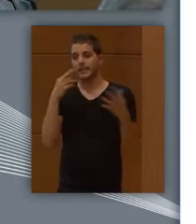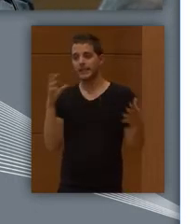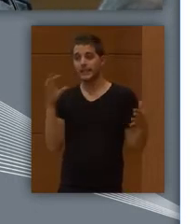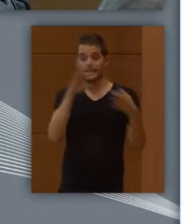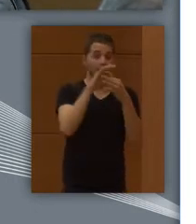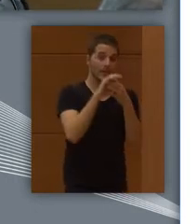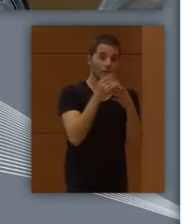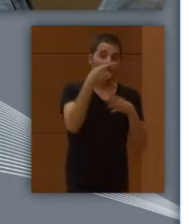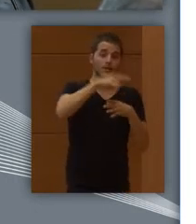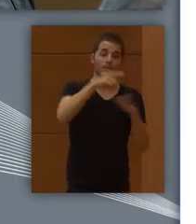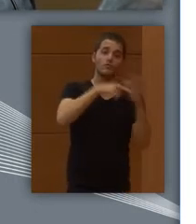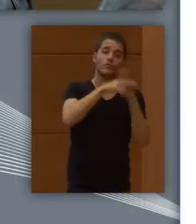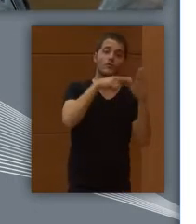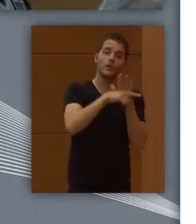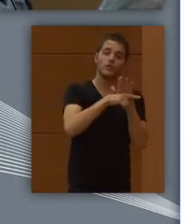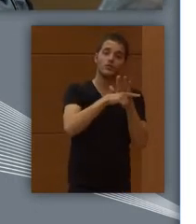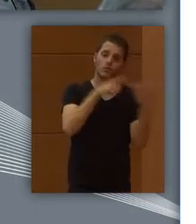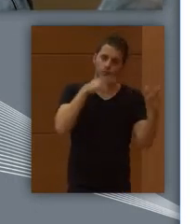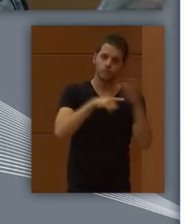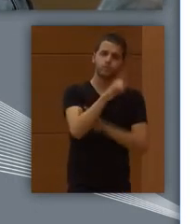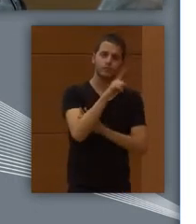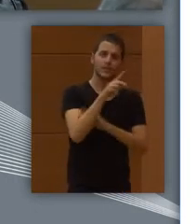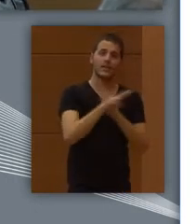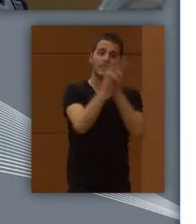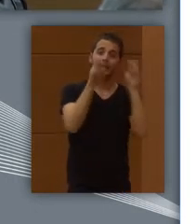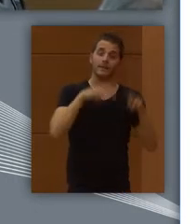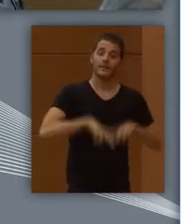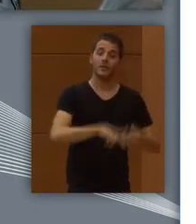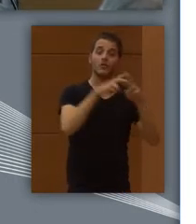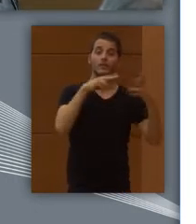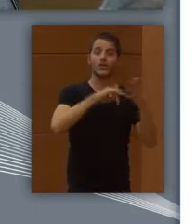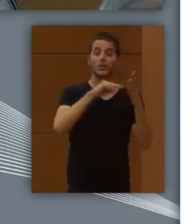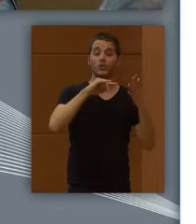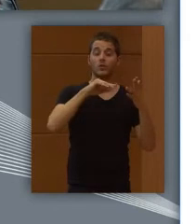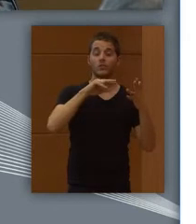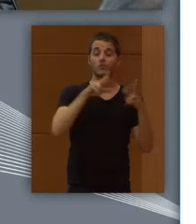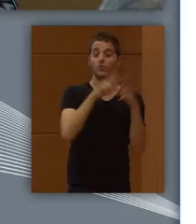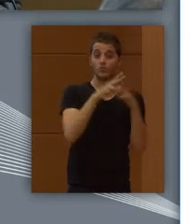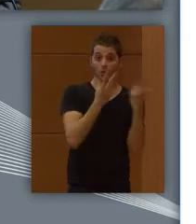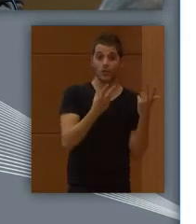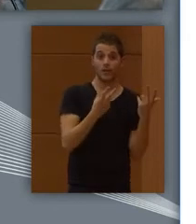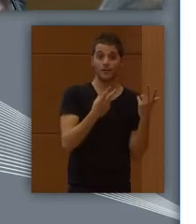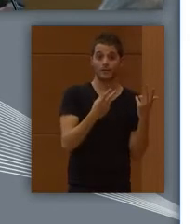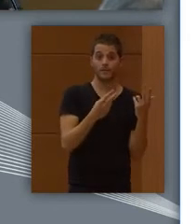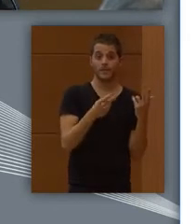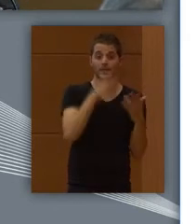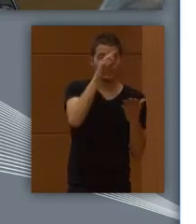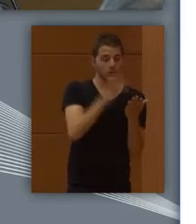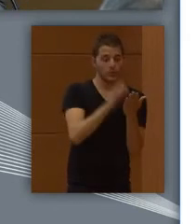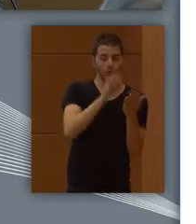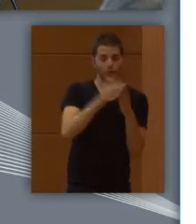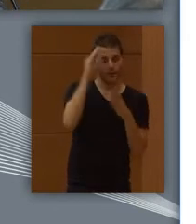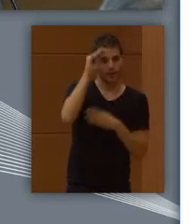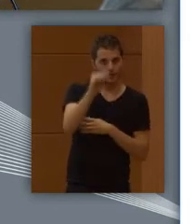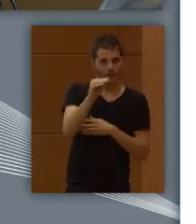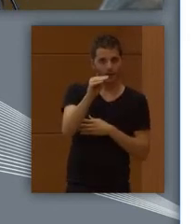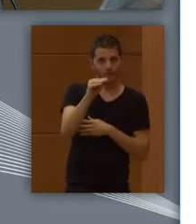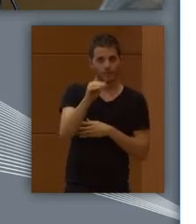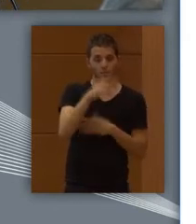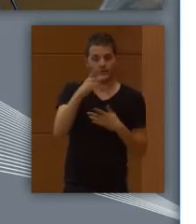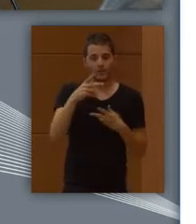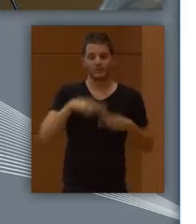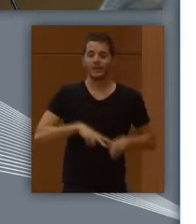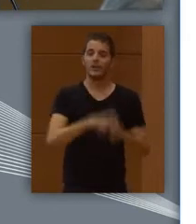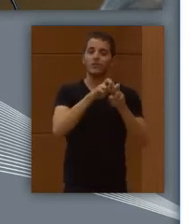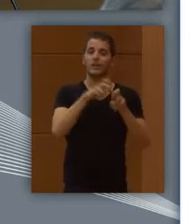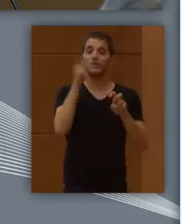relación también a una gestión muy avanzada de la innovación social en esa ciudad inteligente. Es decir, con innovar desde